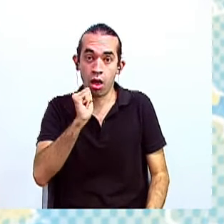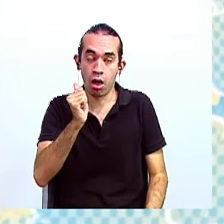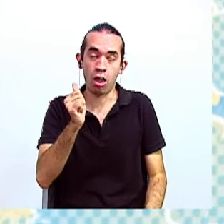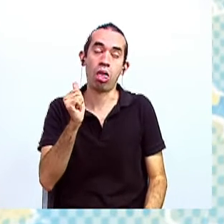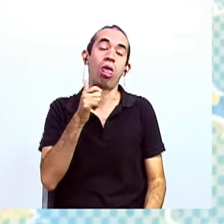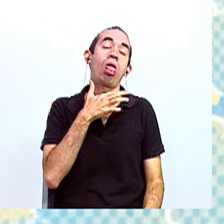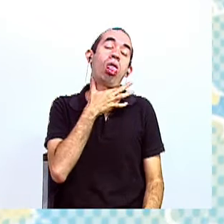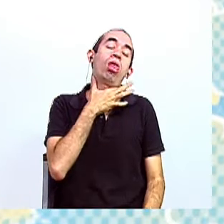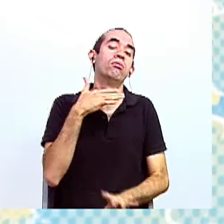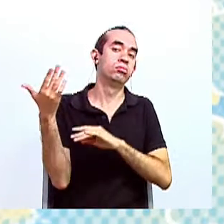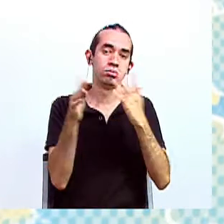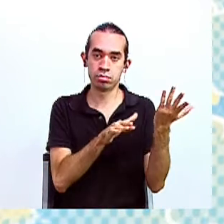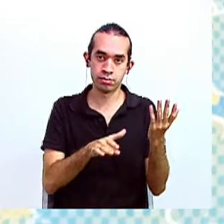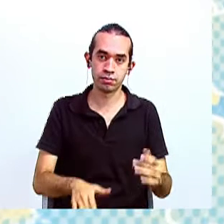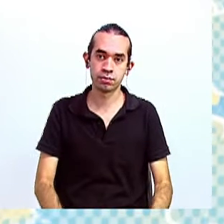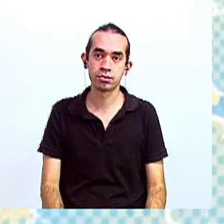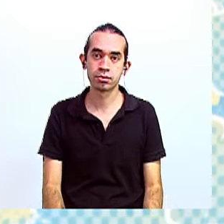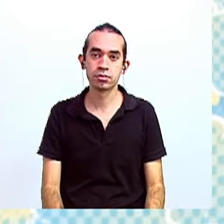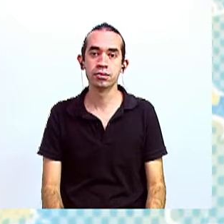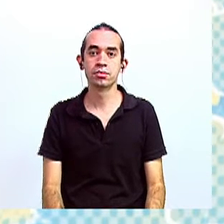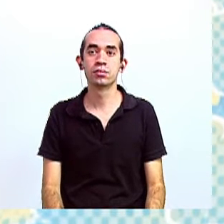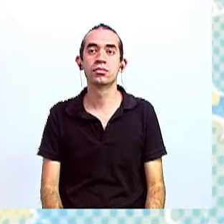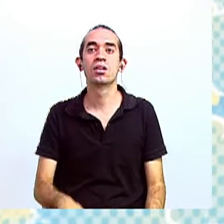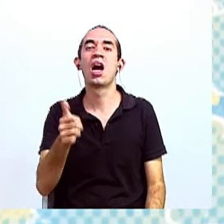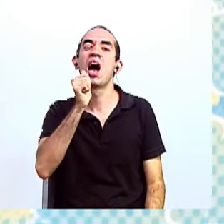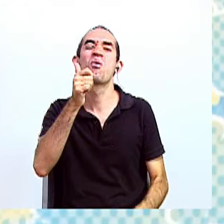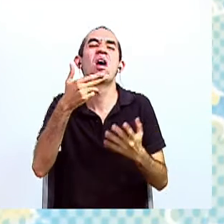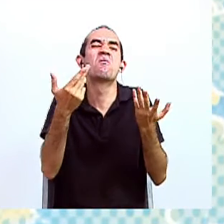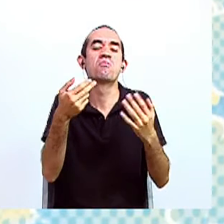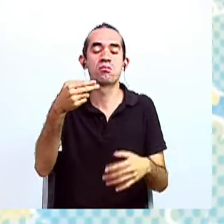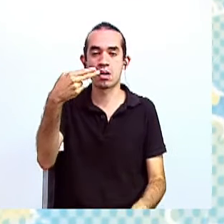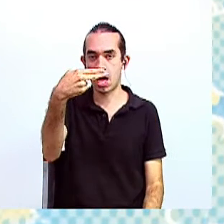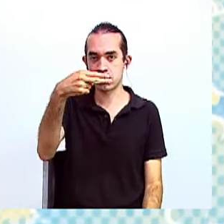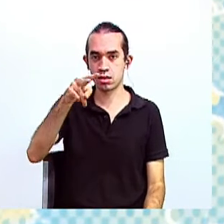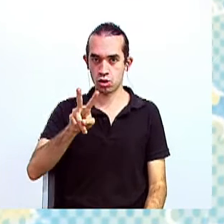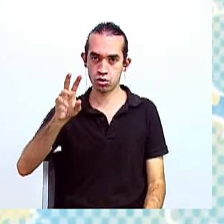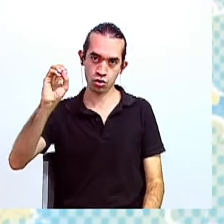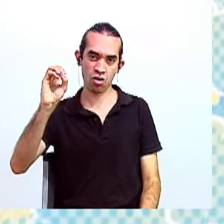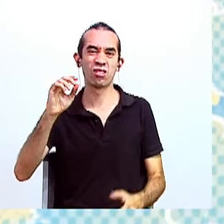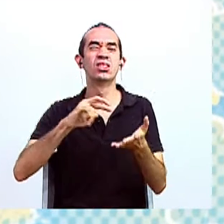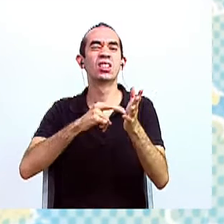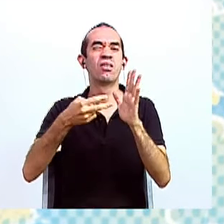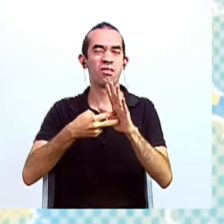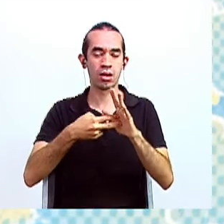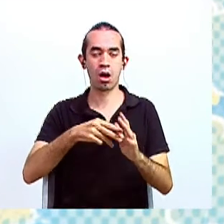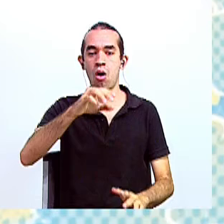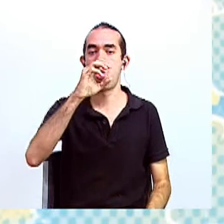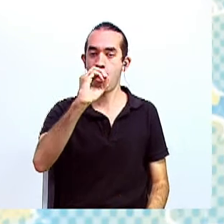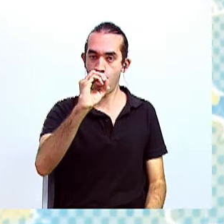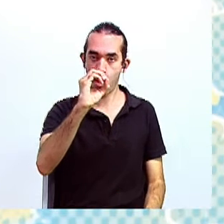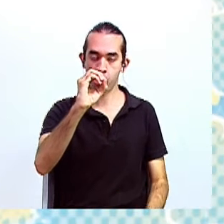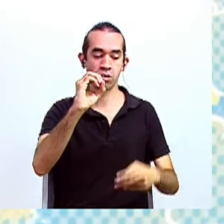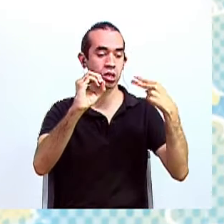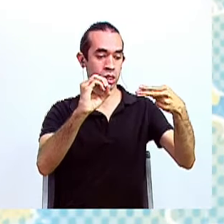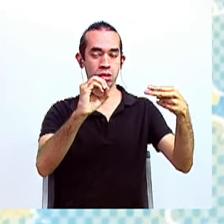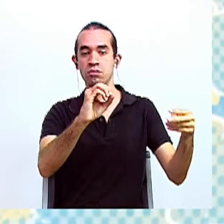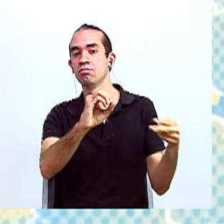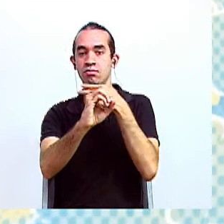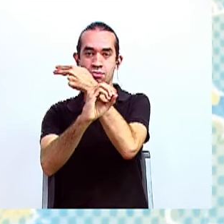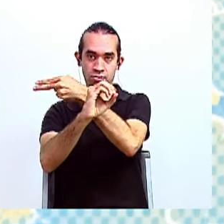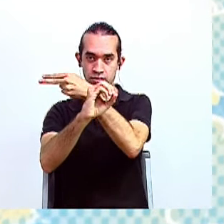mueren. Y la representación del agua es H2O, que significa 2 átomos de hidrógeno y un átomo de